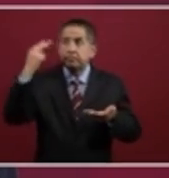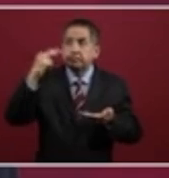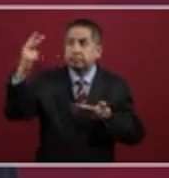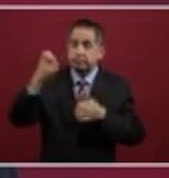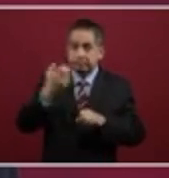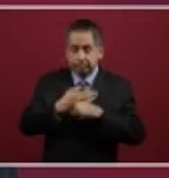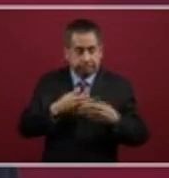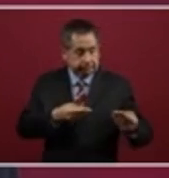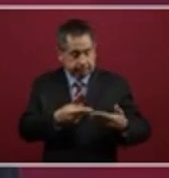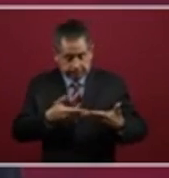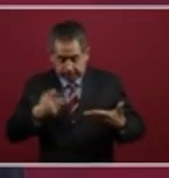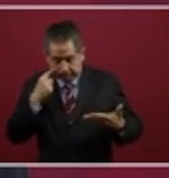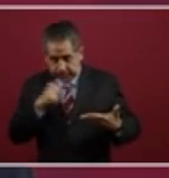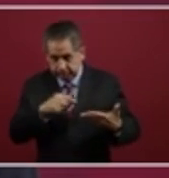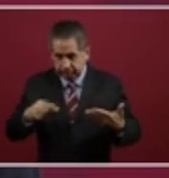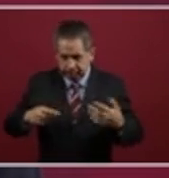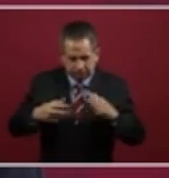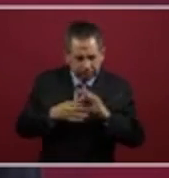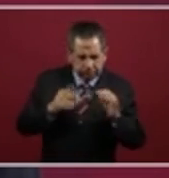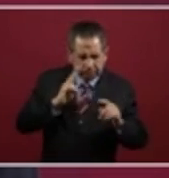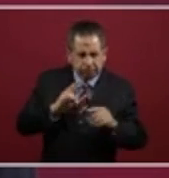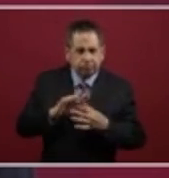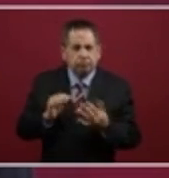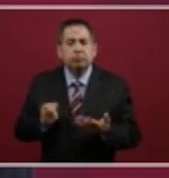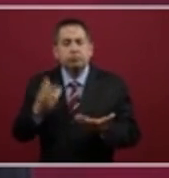me han enviado para viajar al extranjero?